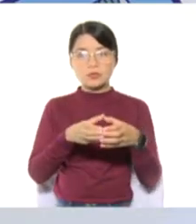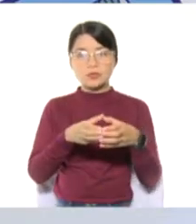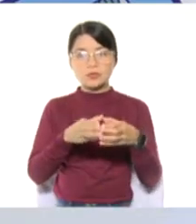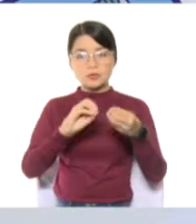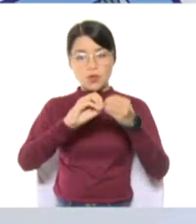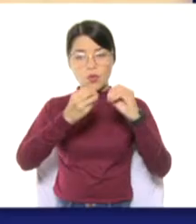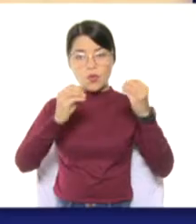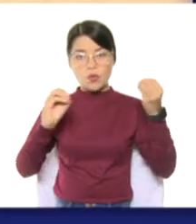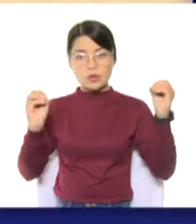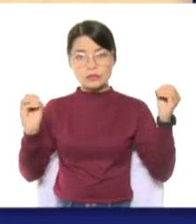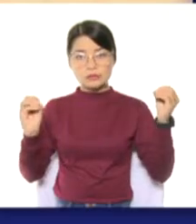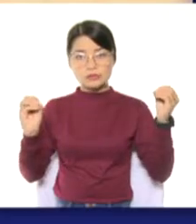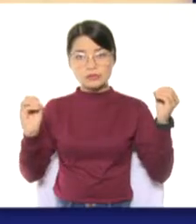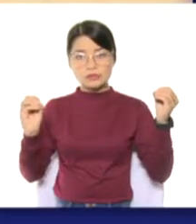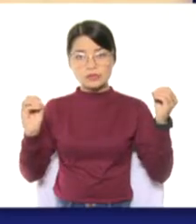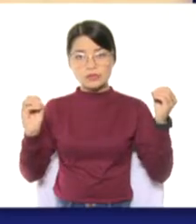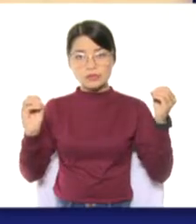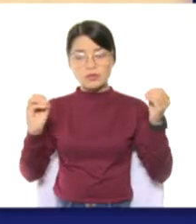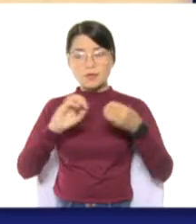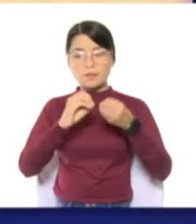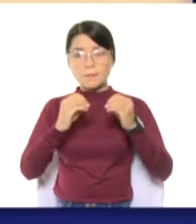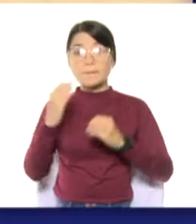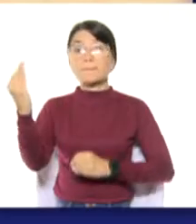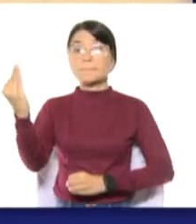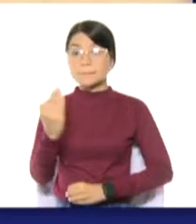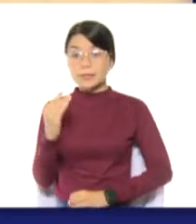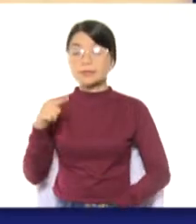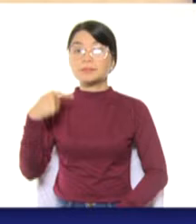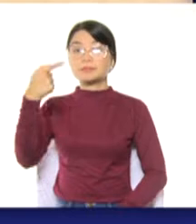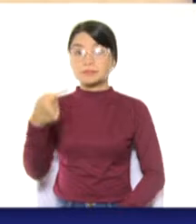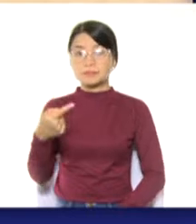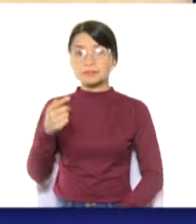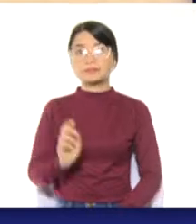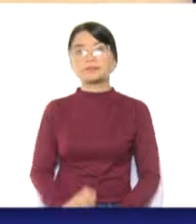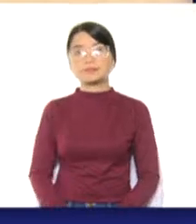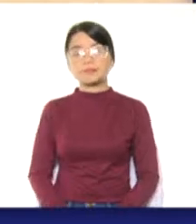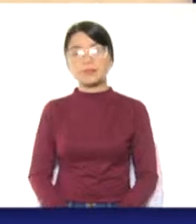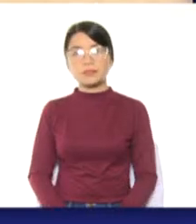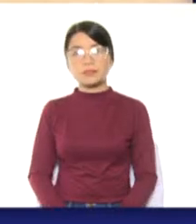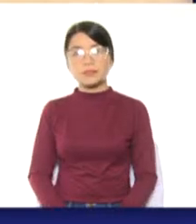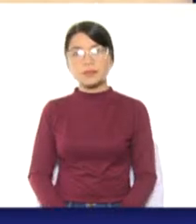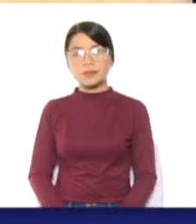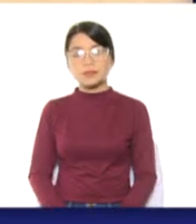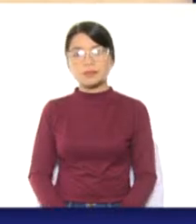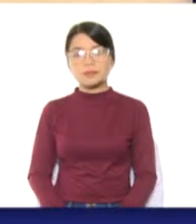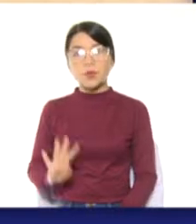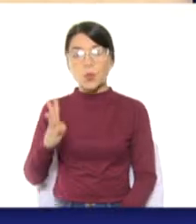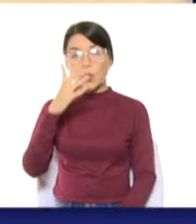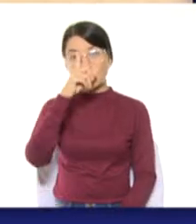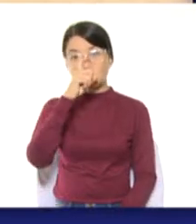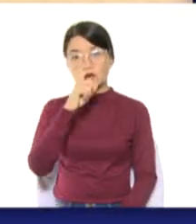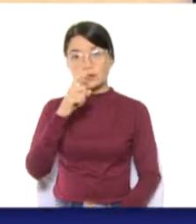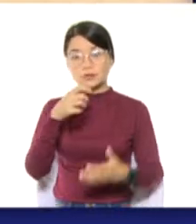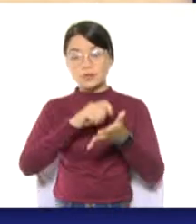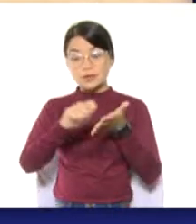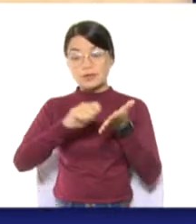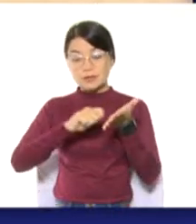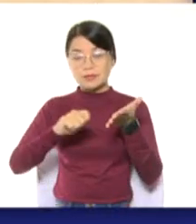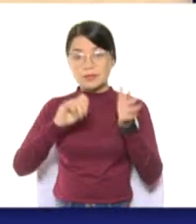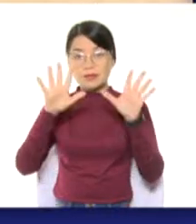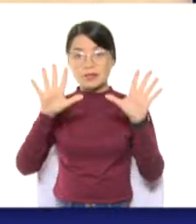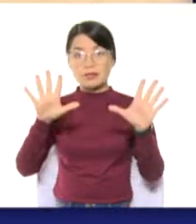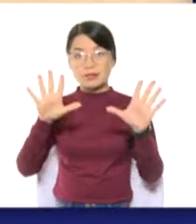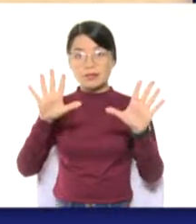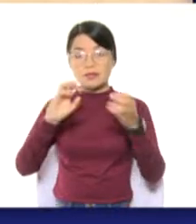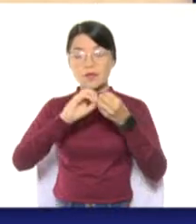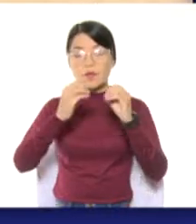vengan mañana. Las actividades para cuarto año sería, escribe oraciones sobre la preservación del medio ambiente. Escribes